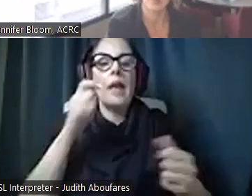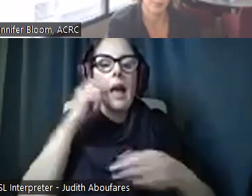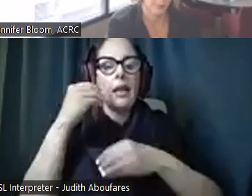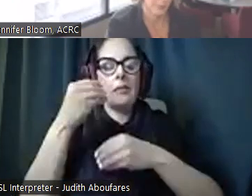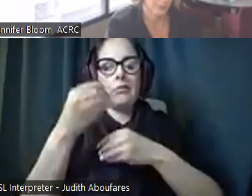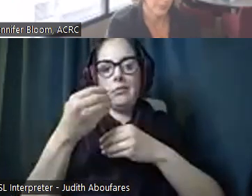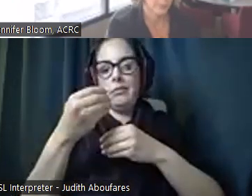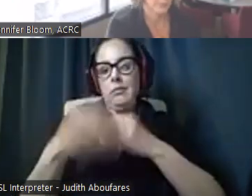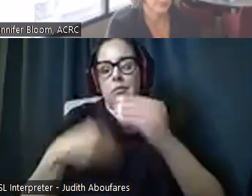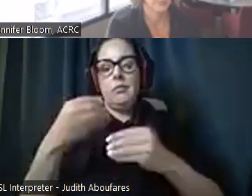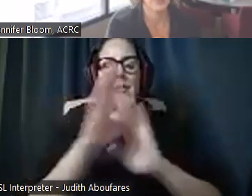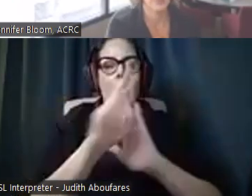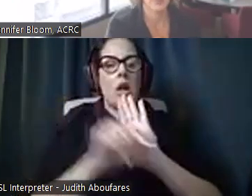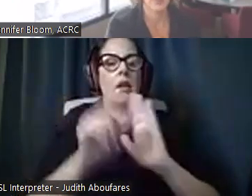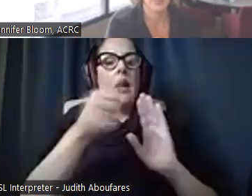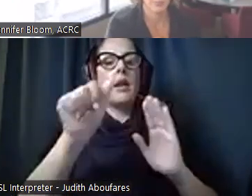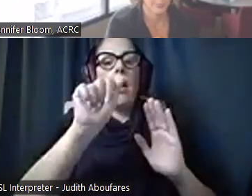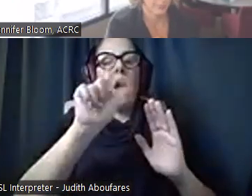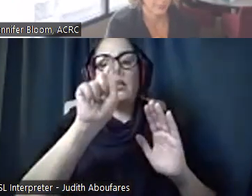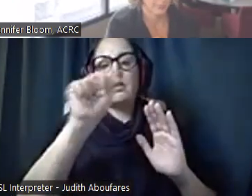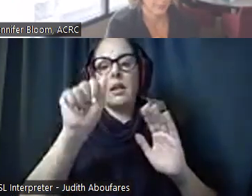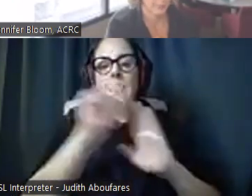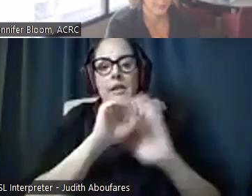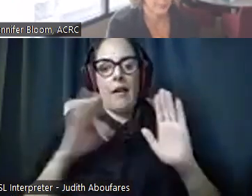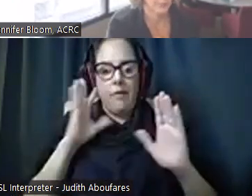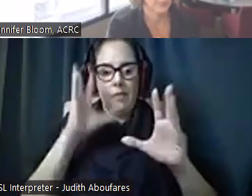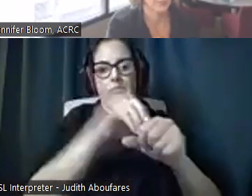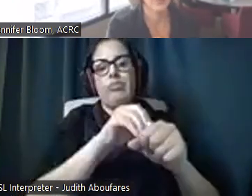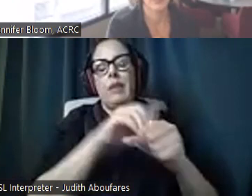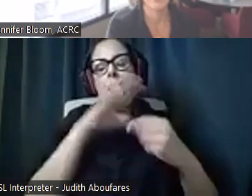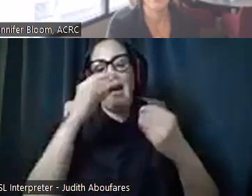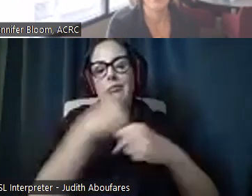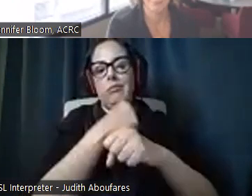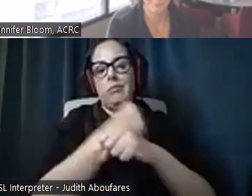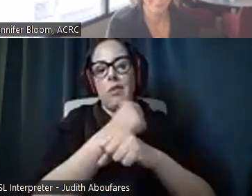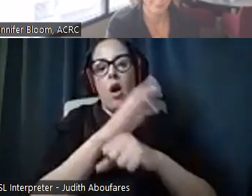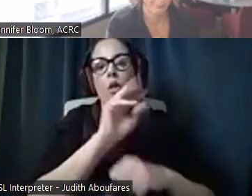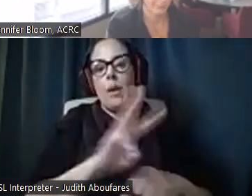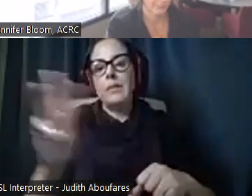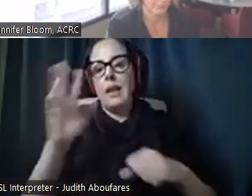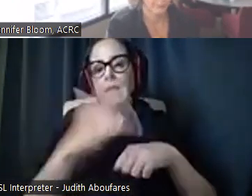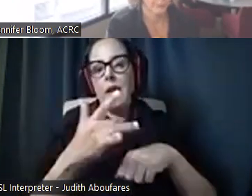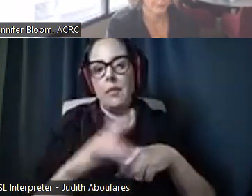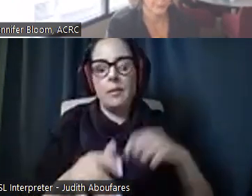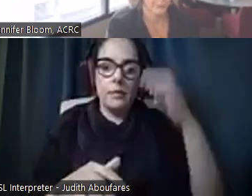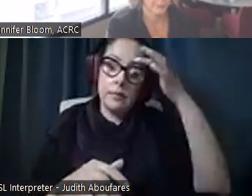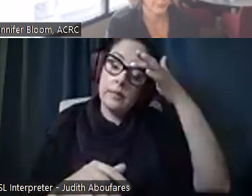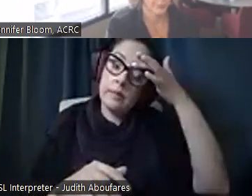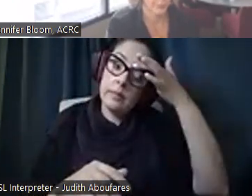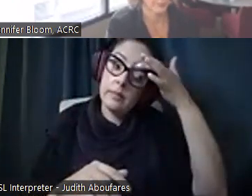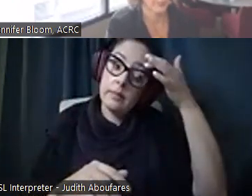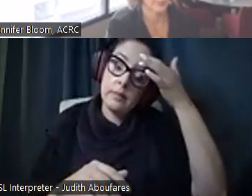que ponga a los números en la página web acerca de las composiciones étnicas del personal de